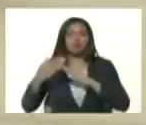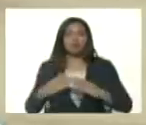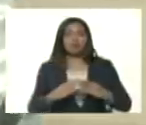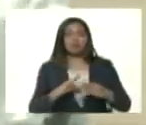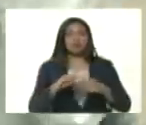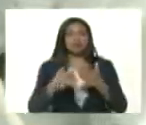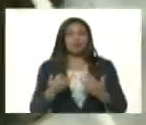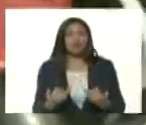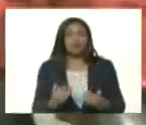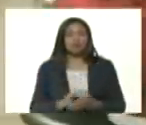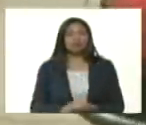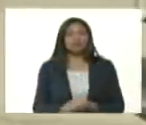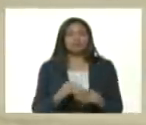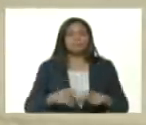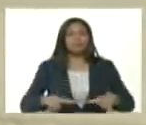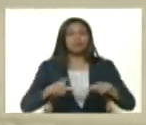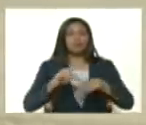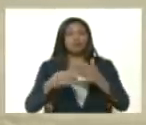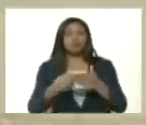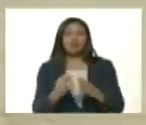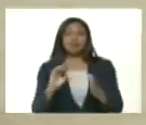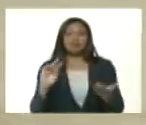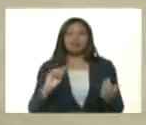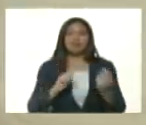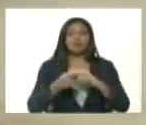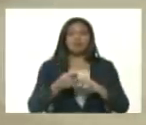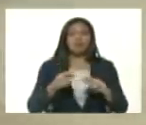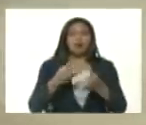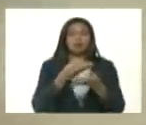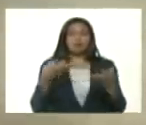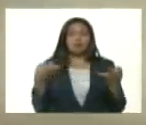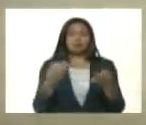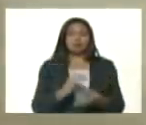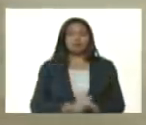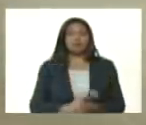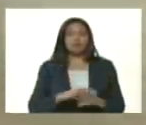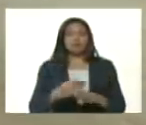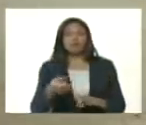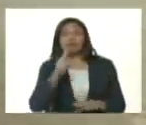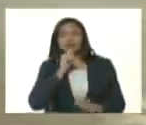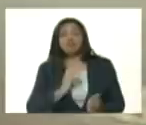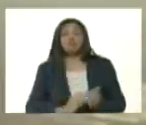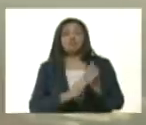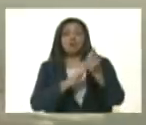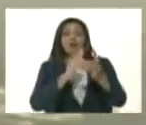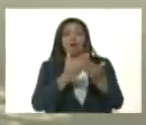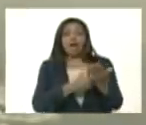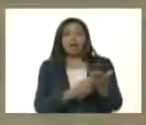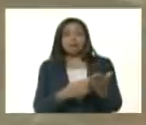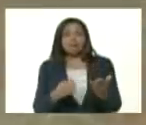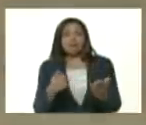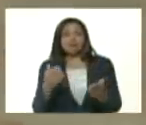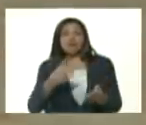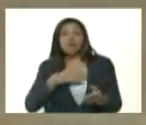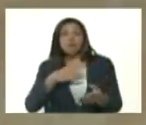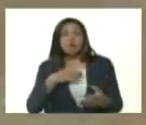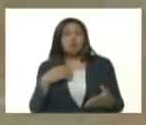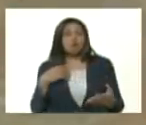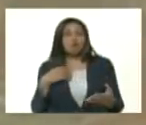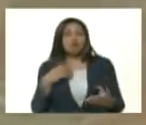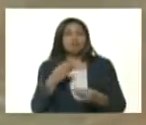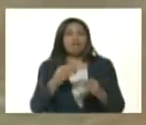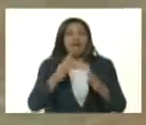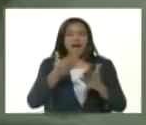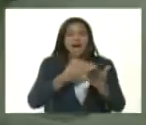acá en la redoma que se ha convertido en un milagro, presidente. Quienes gobernaban antes no pudieron con esta redoma, eran cerros de